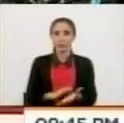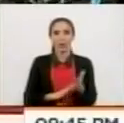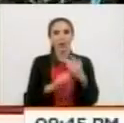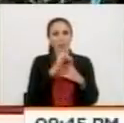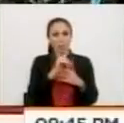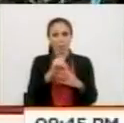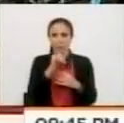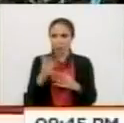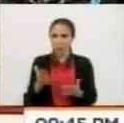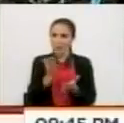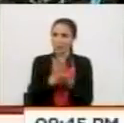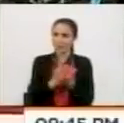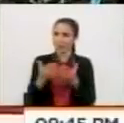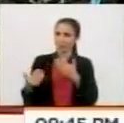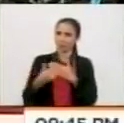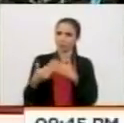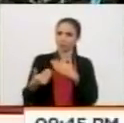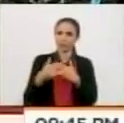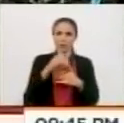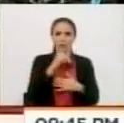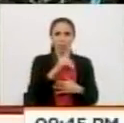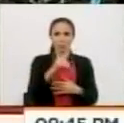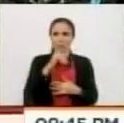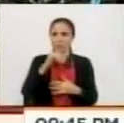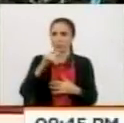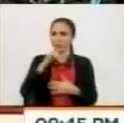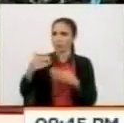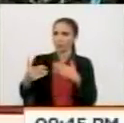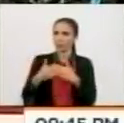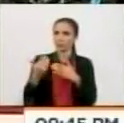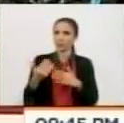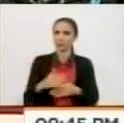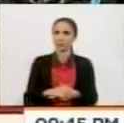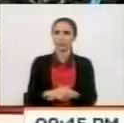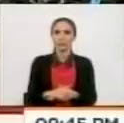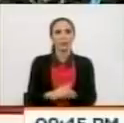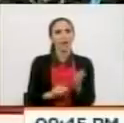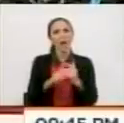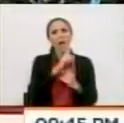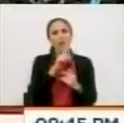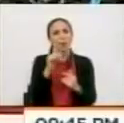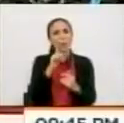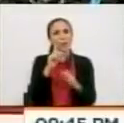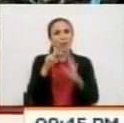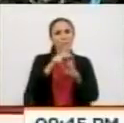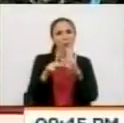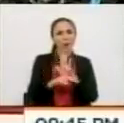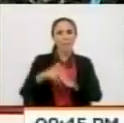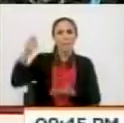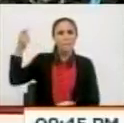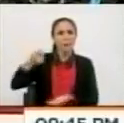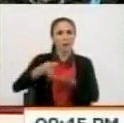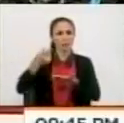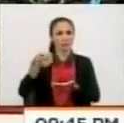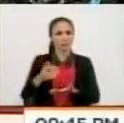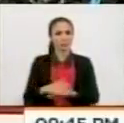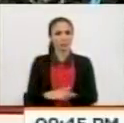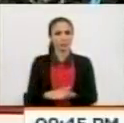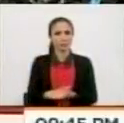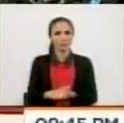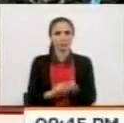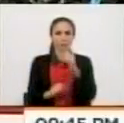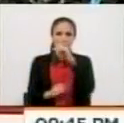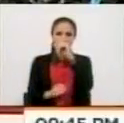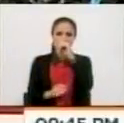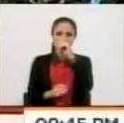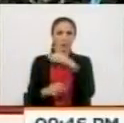utilizan para sancionar el programa es el nombre del programa. ¿Por qué? Porque, ¿cómo van a poner un